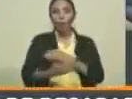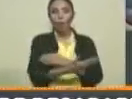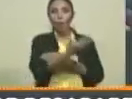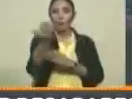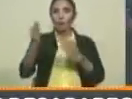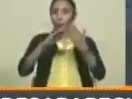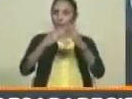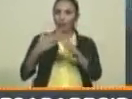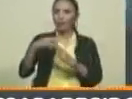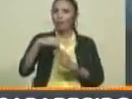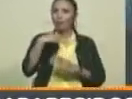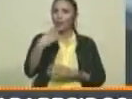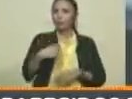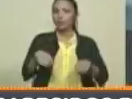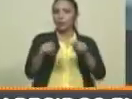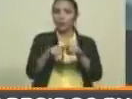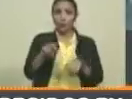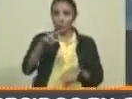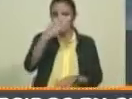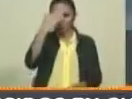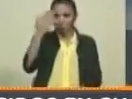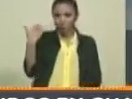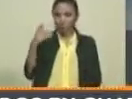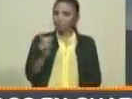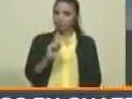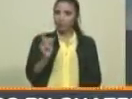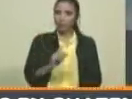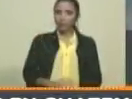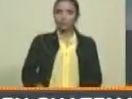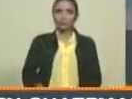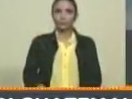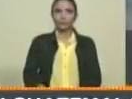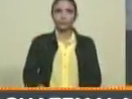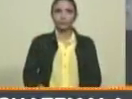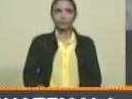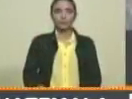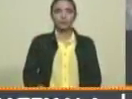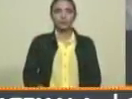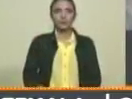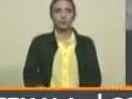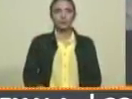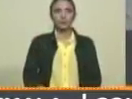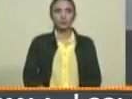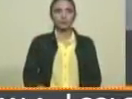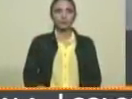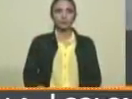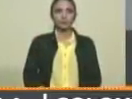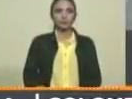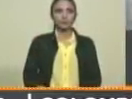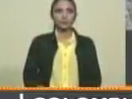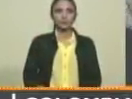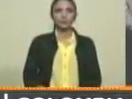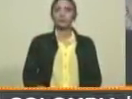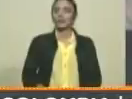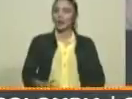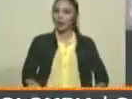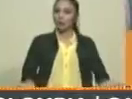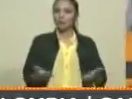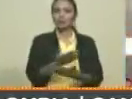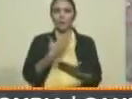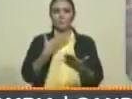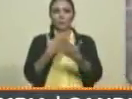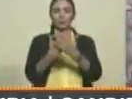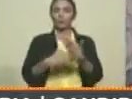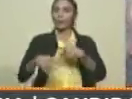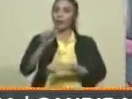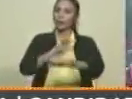comuneros. Nunca lo olvide, cuando nosotros alzamos nuestra voz y sacamos nuestro pecho en